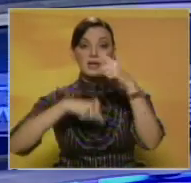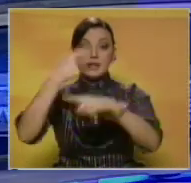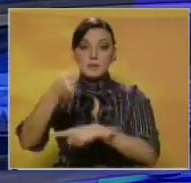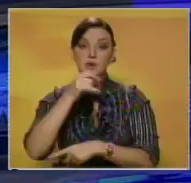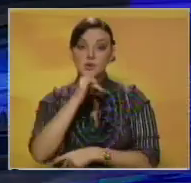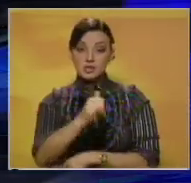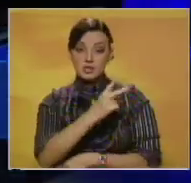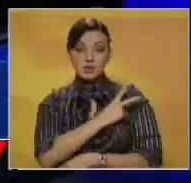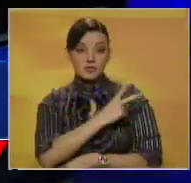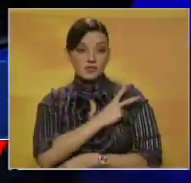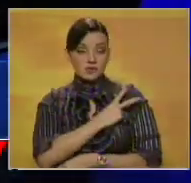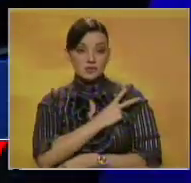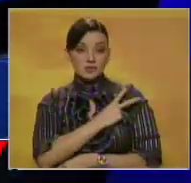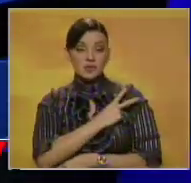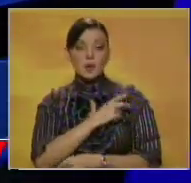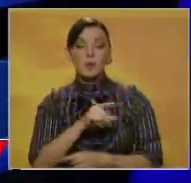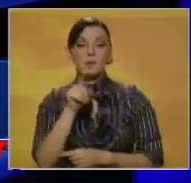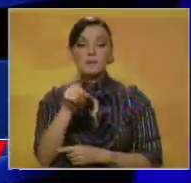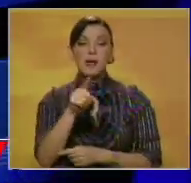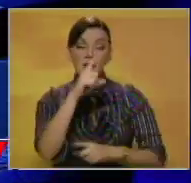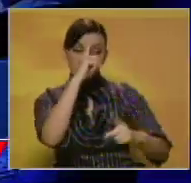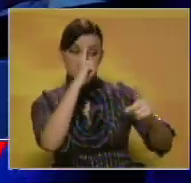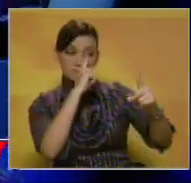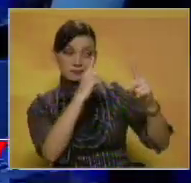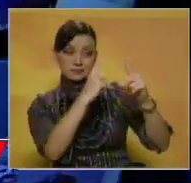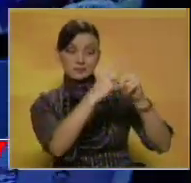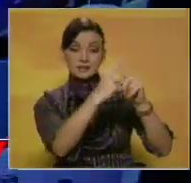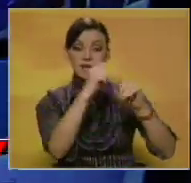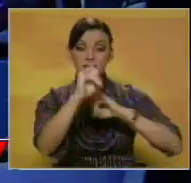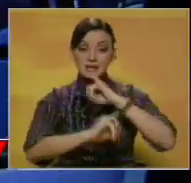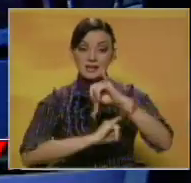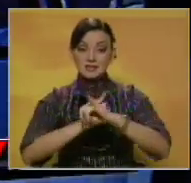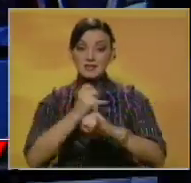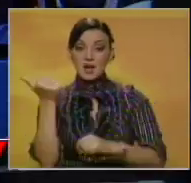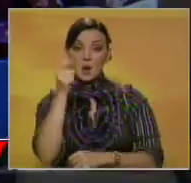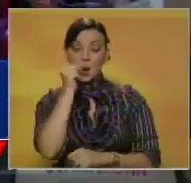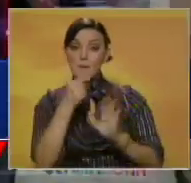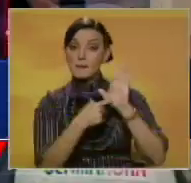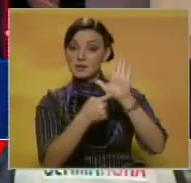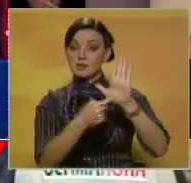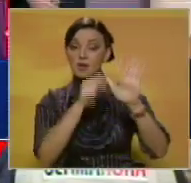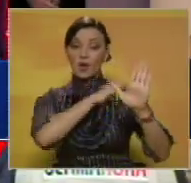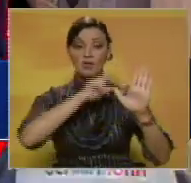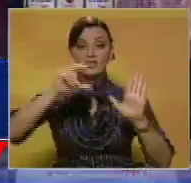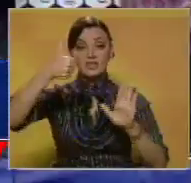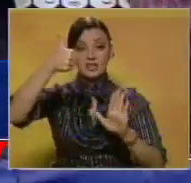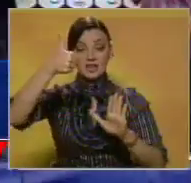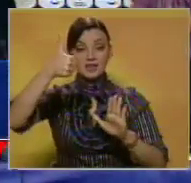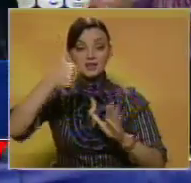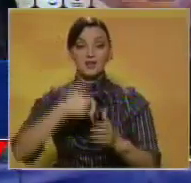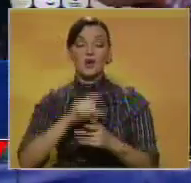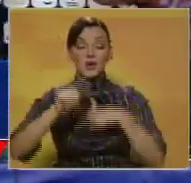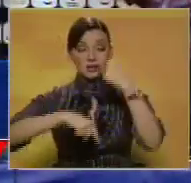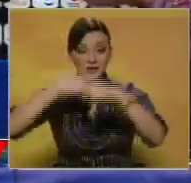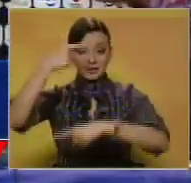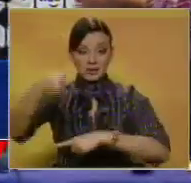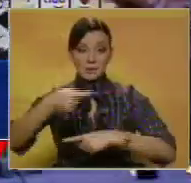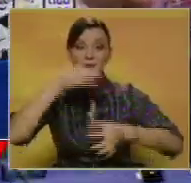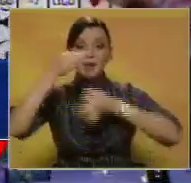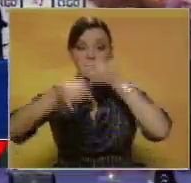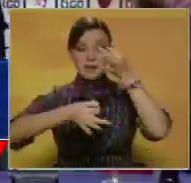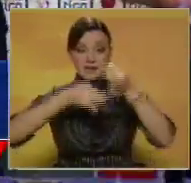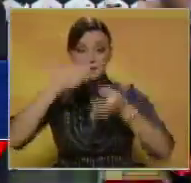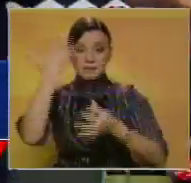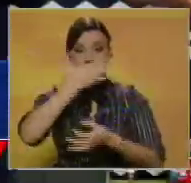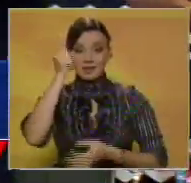Venevisión. Nuevo reto internacional. César Farías fue presentado como director técnico del Cerro Porteño. Los detalles en breve